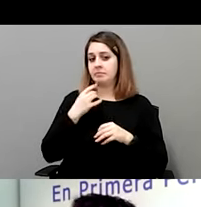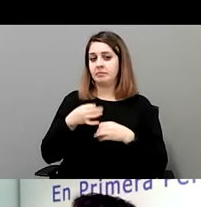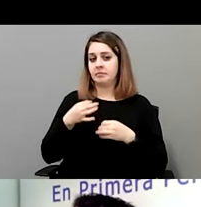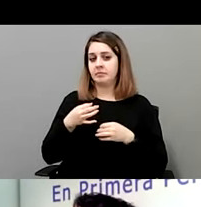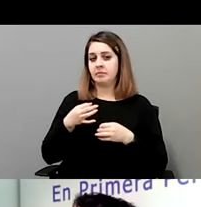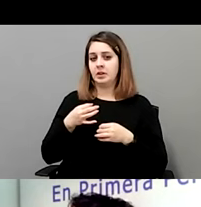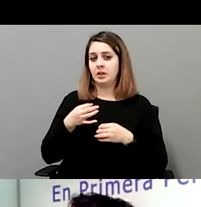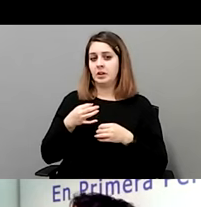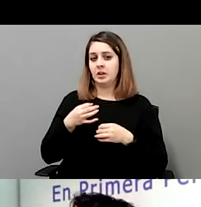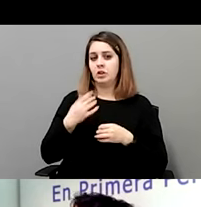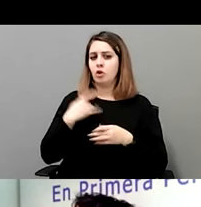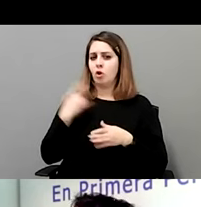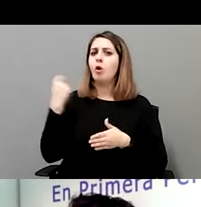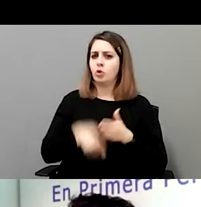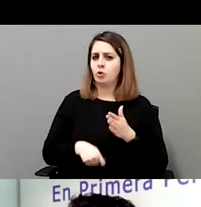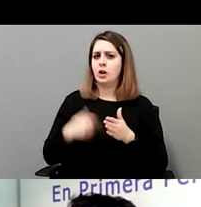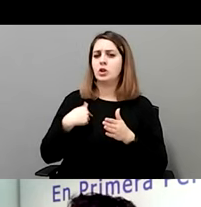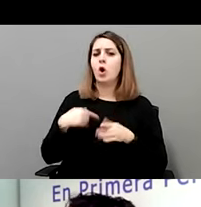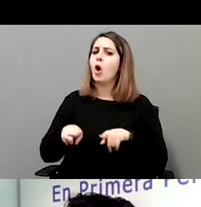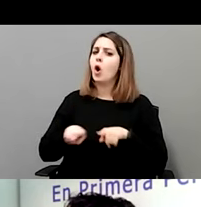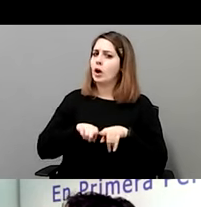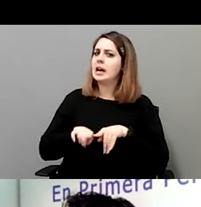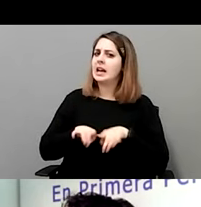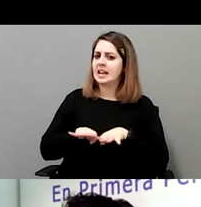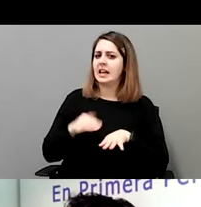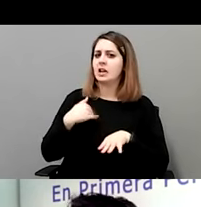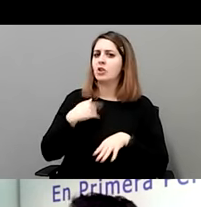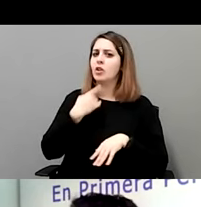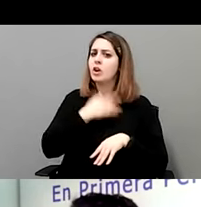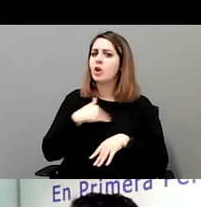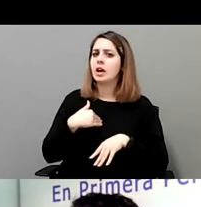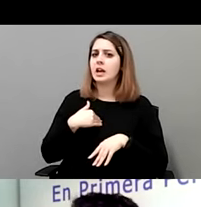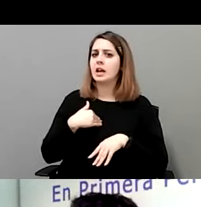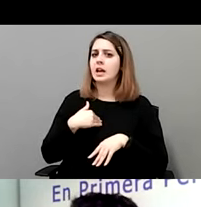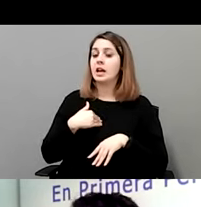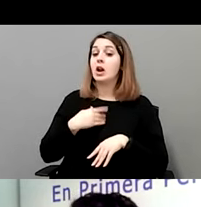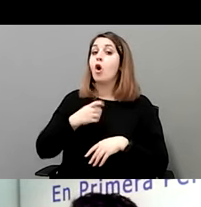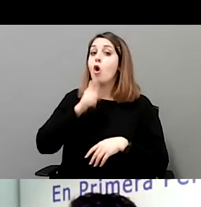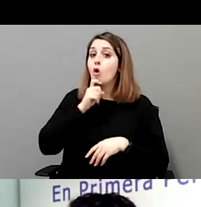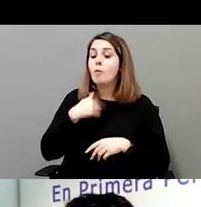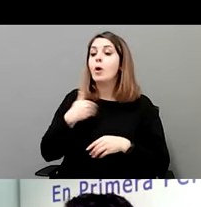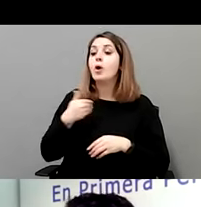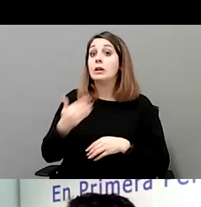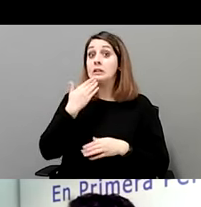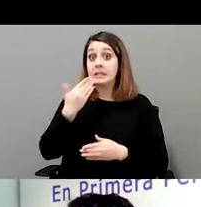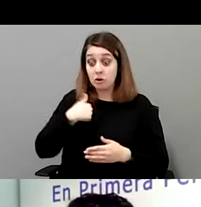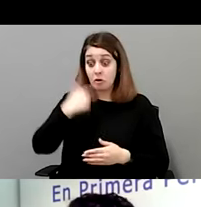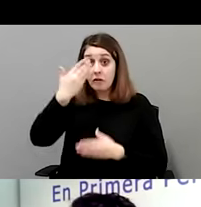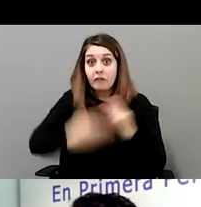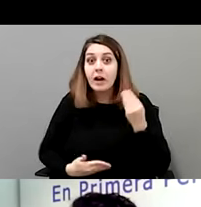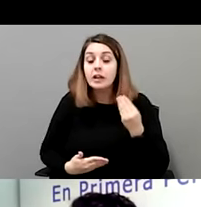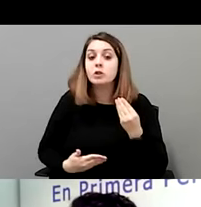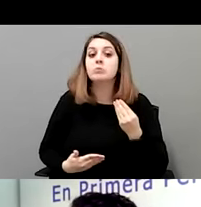crítica y digo las cosas como quiero y cuando quiero. Y si me equivoco,